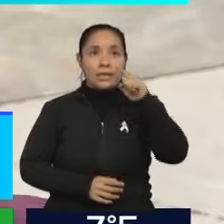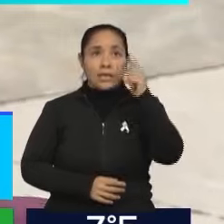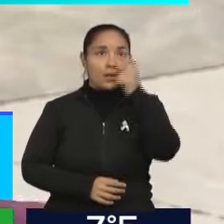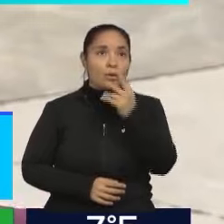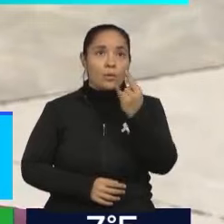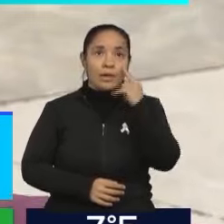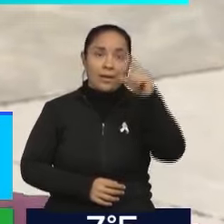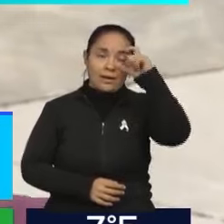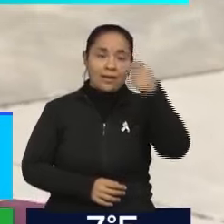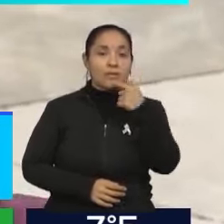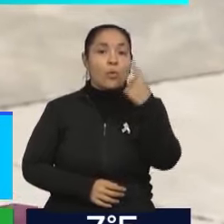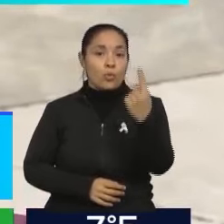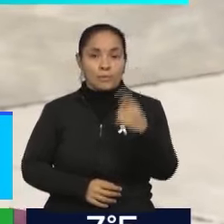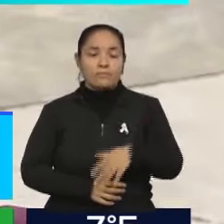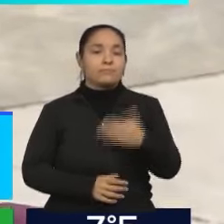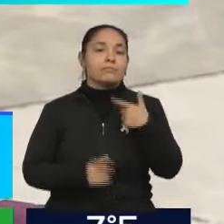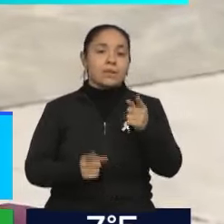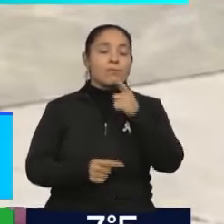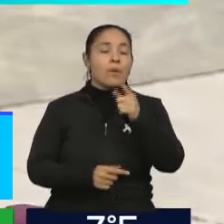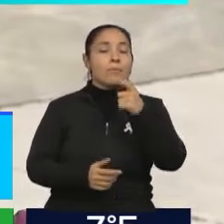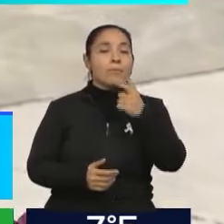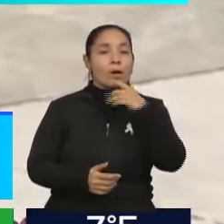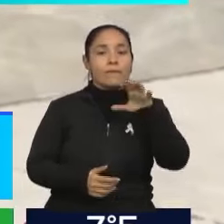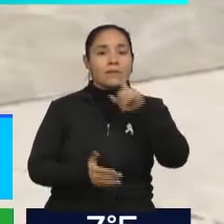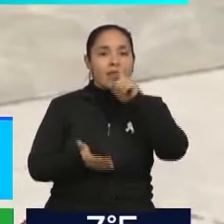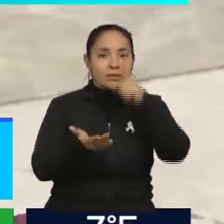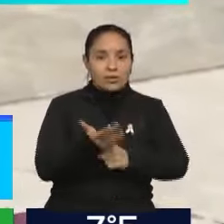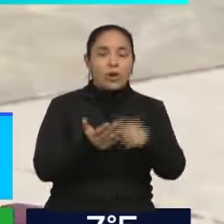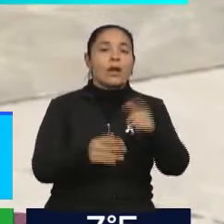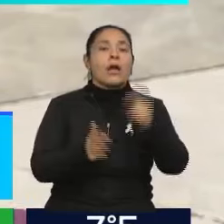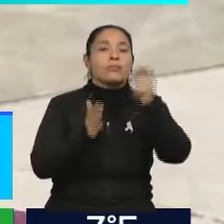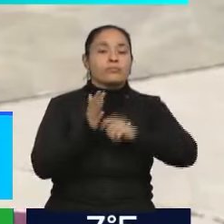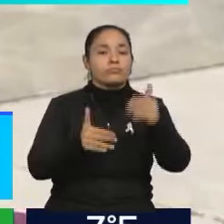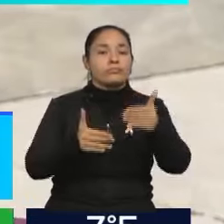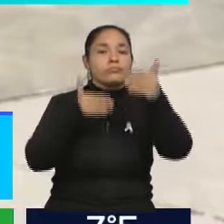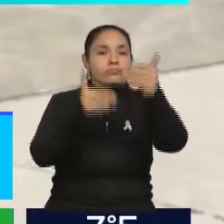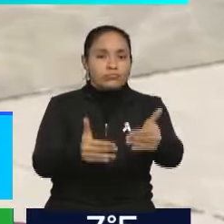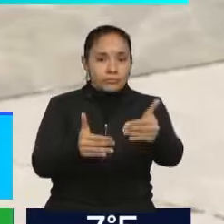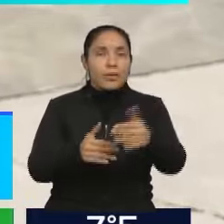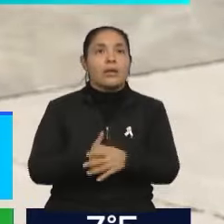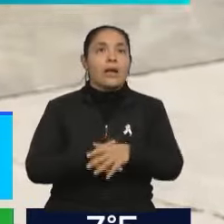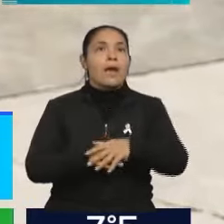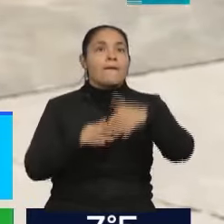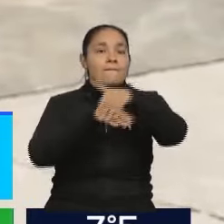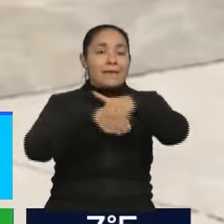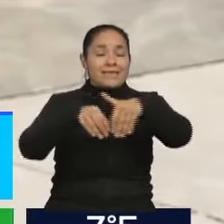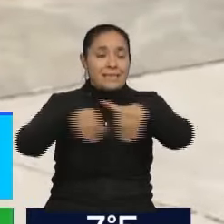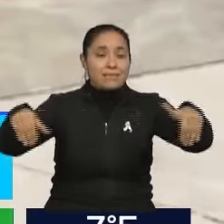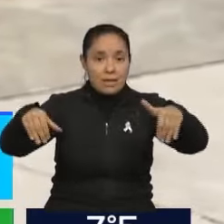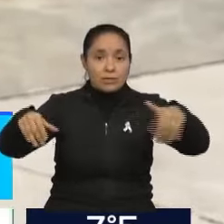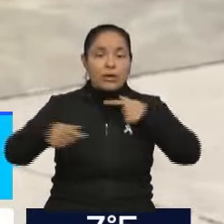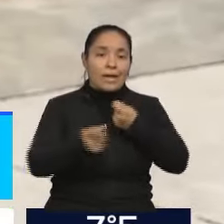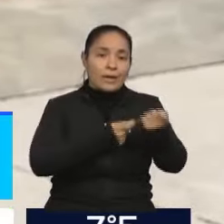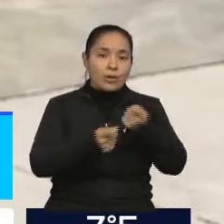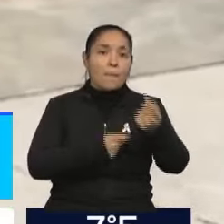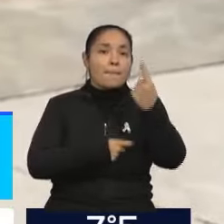ha decidido habilitar el periodo de transición del complejo de Los Nihueles. Esto quiere decir que el vencimiento de la concesión, que operaba el 1